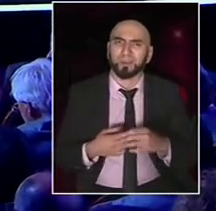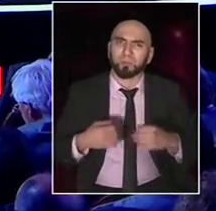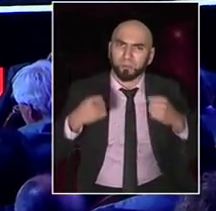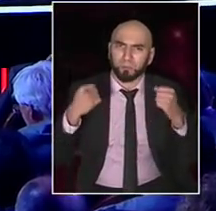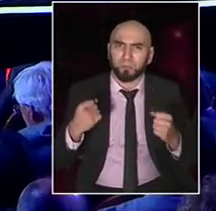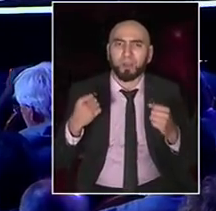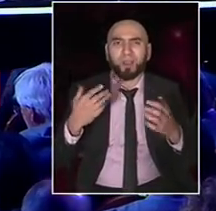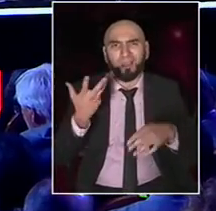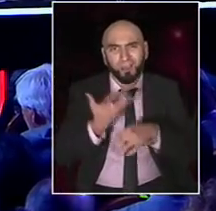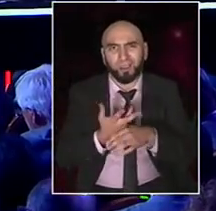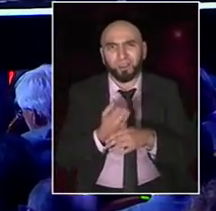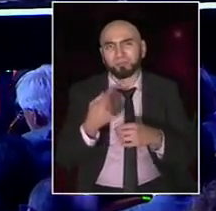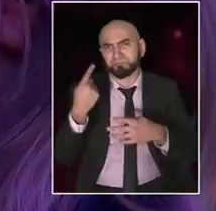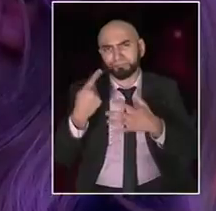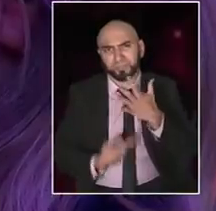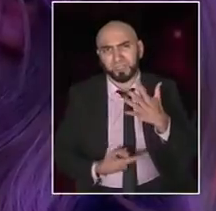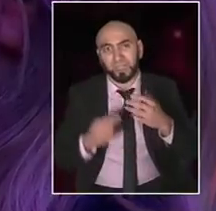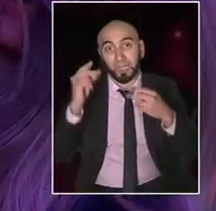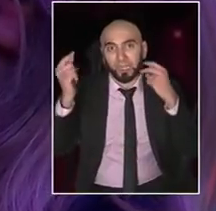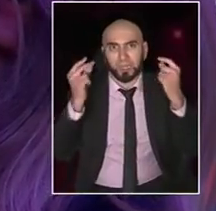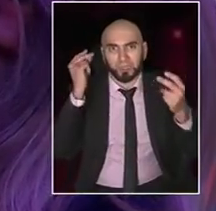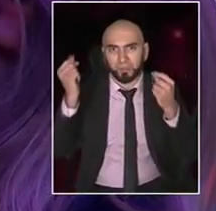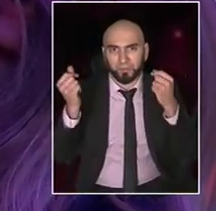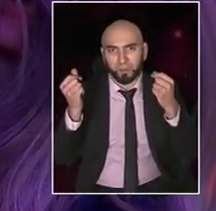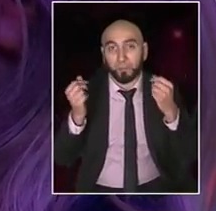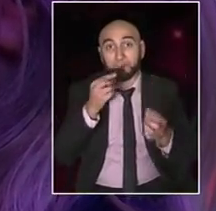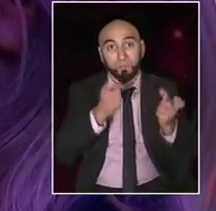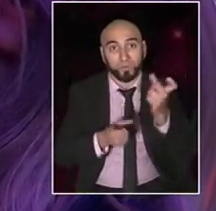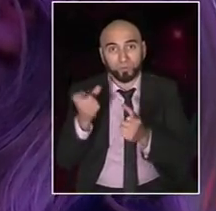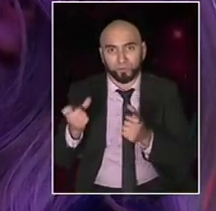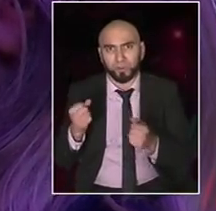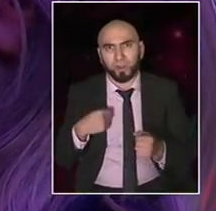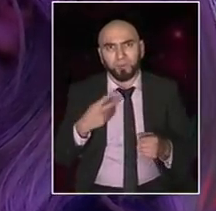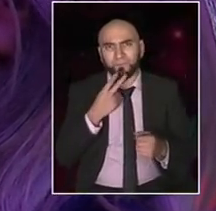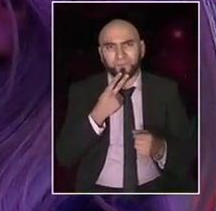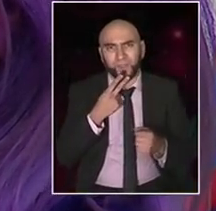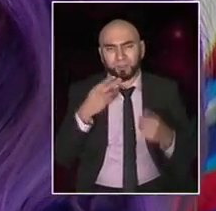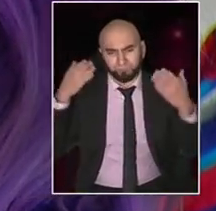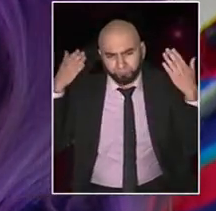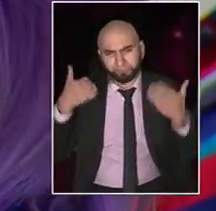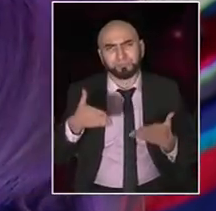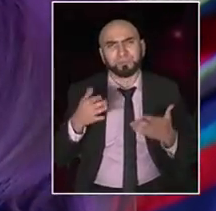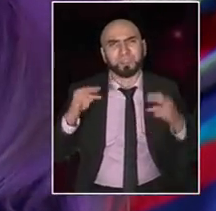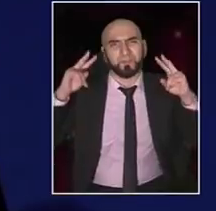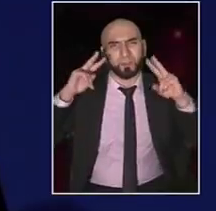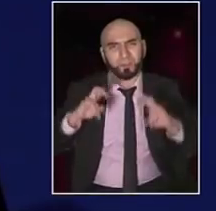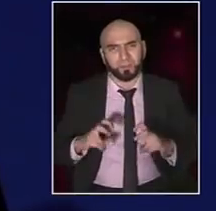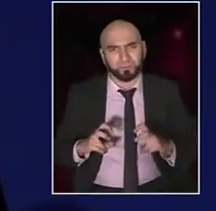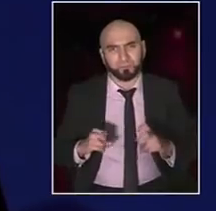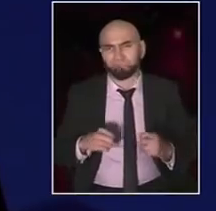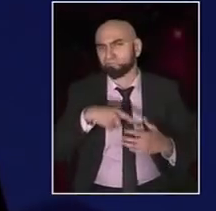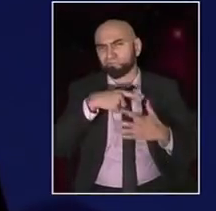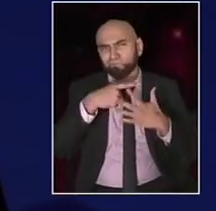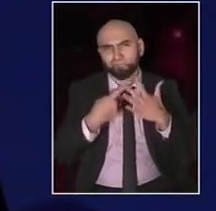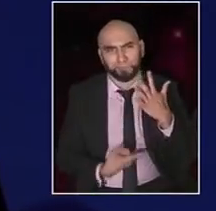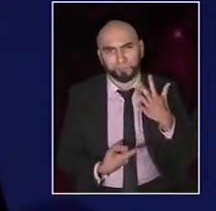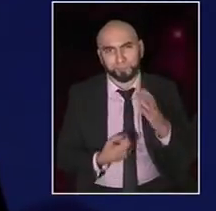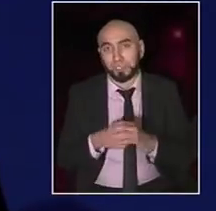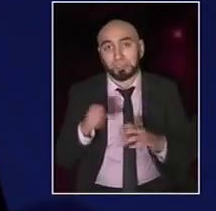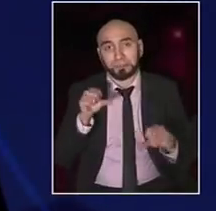el tesón de quienes dedican su vida a la investigación en todos los ámbitos del quehacer humano, incluyendo las